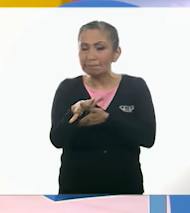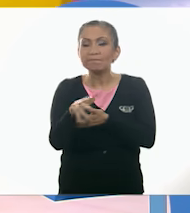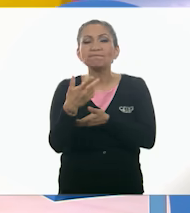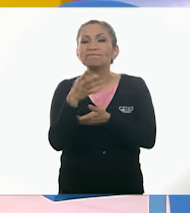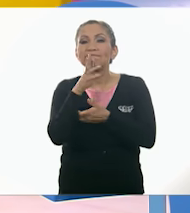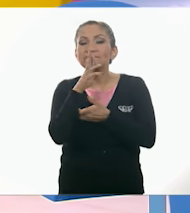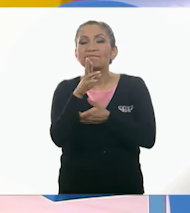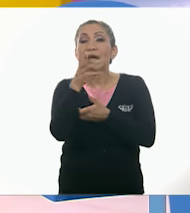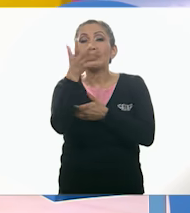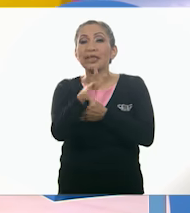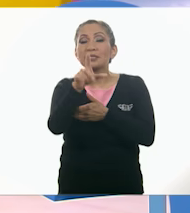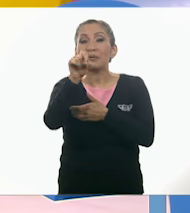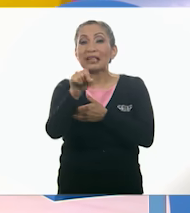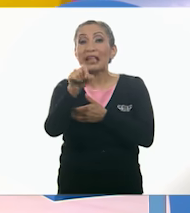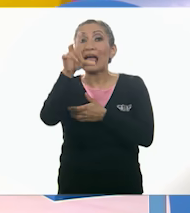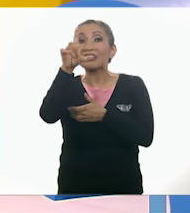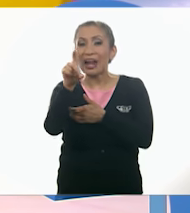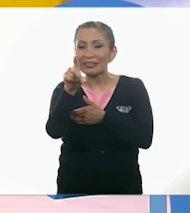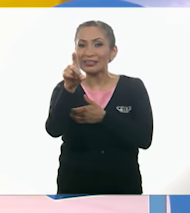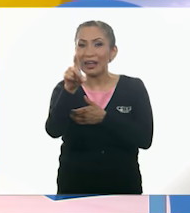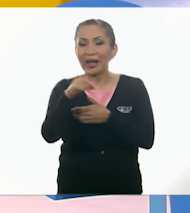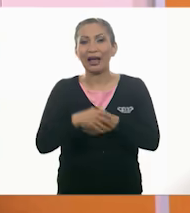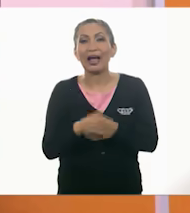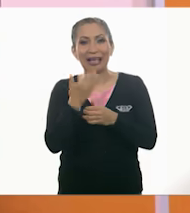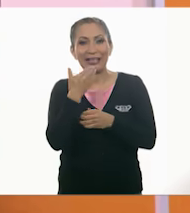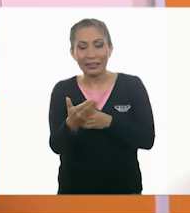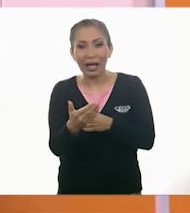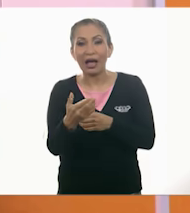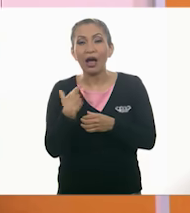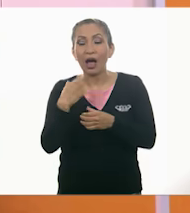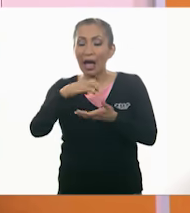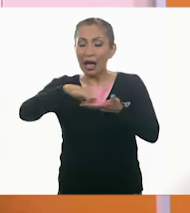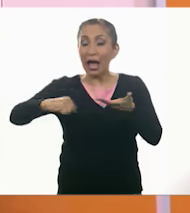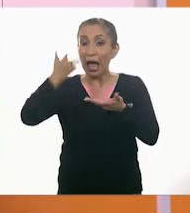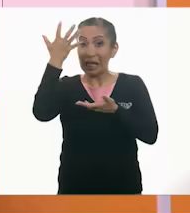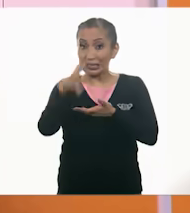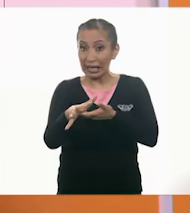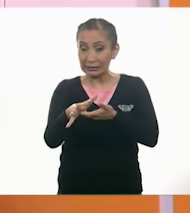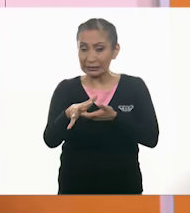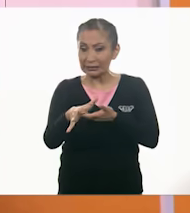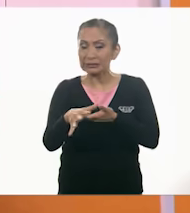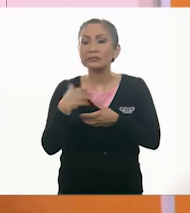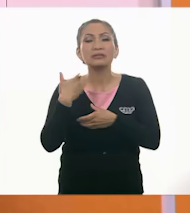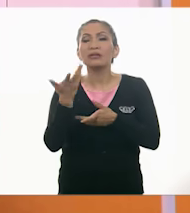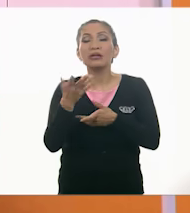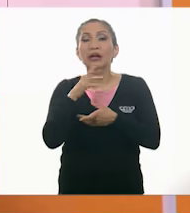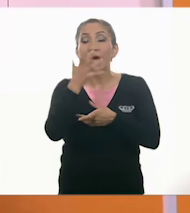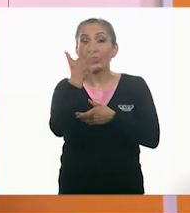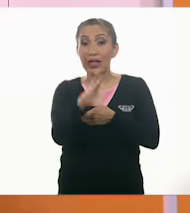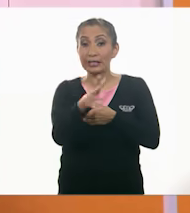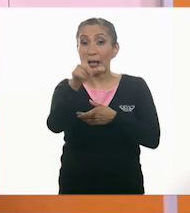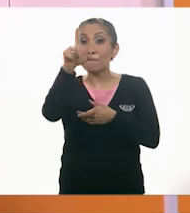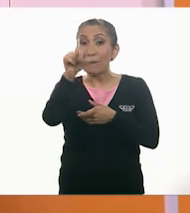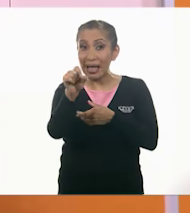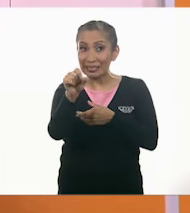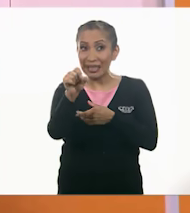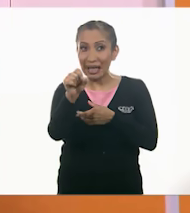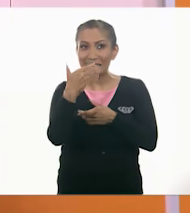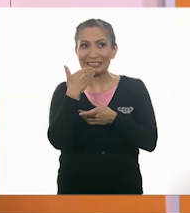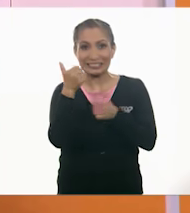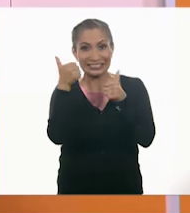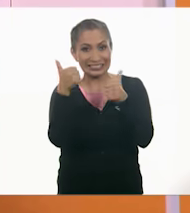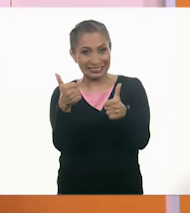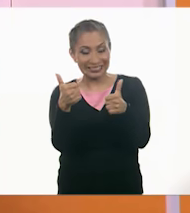quedan... 10, 20, 30. Muy bien, resto otros 10. Ajá. Y me quedan 10, 20. 20.